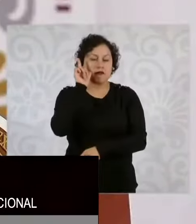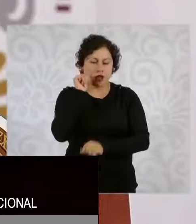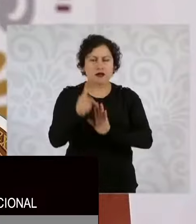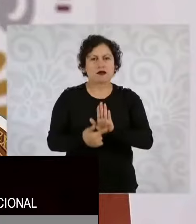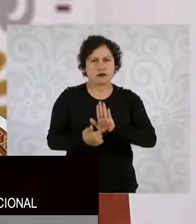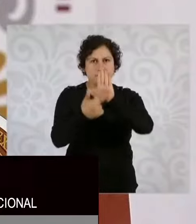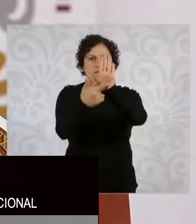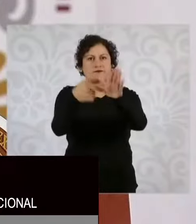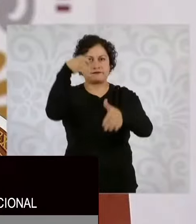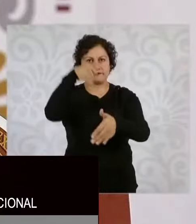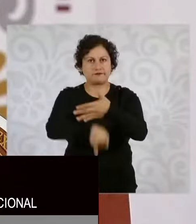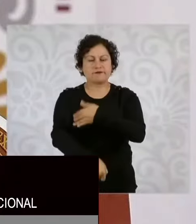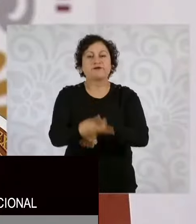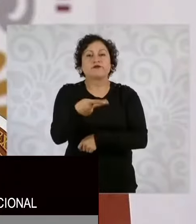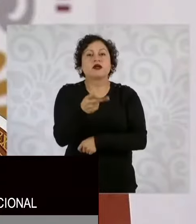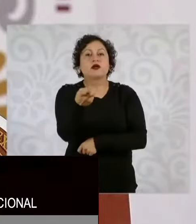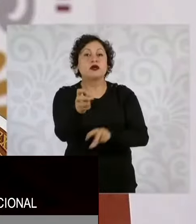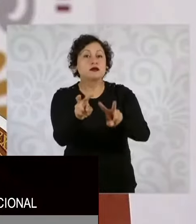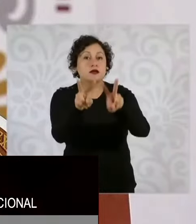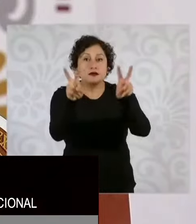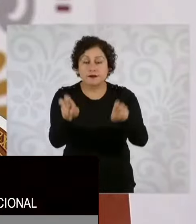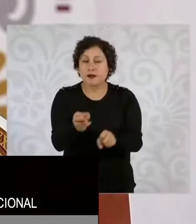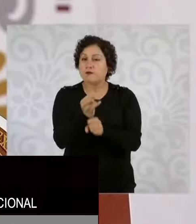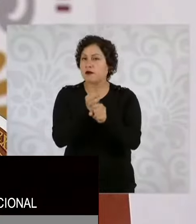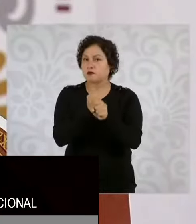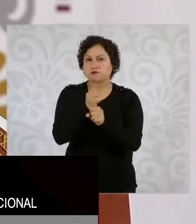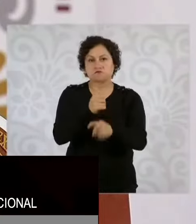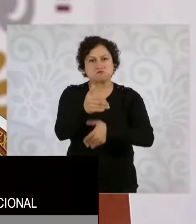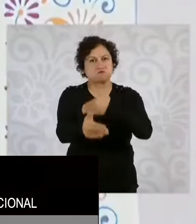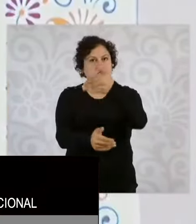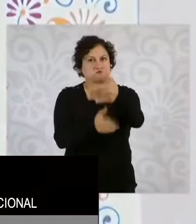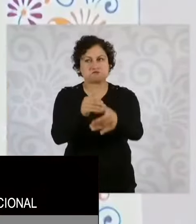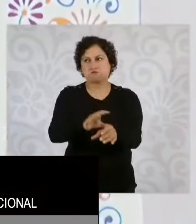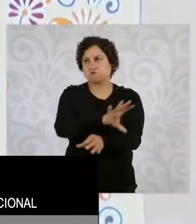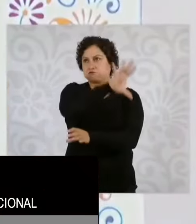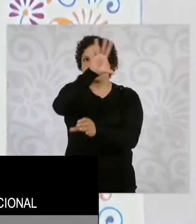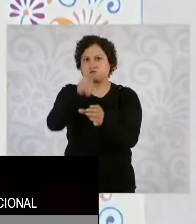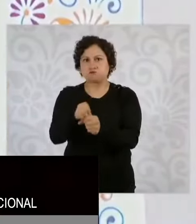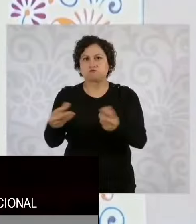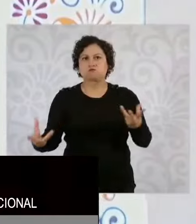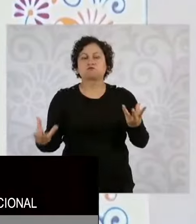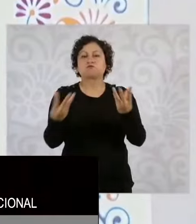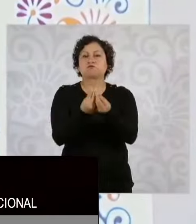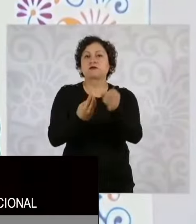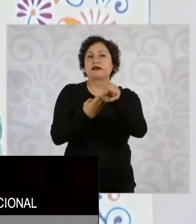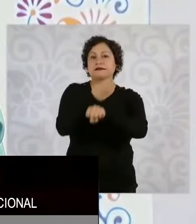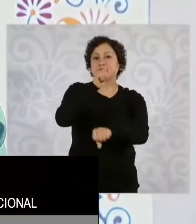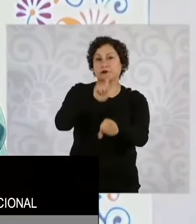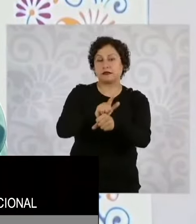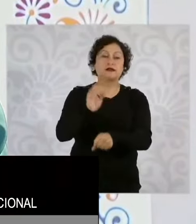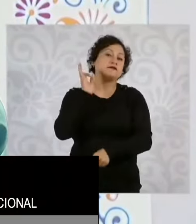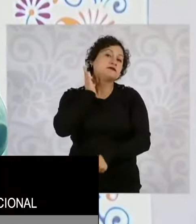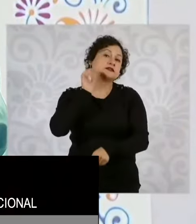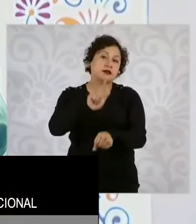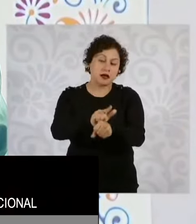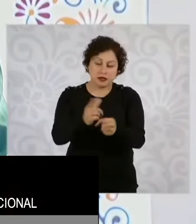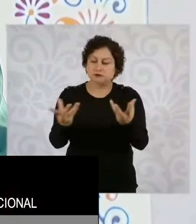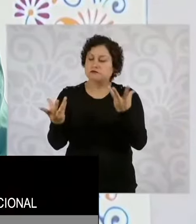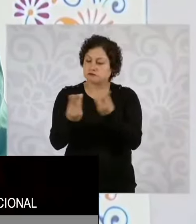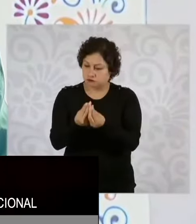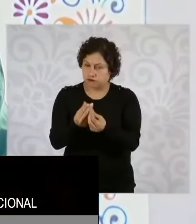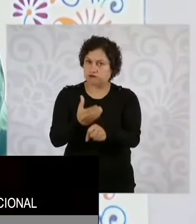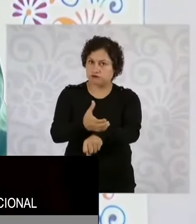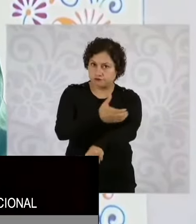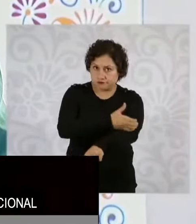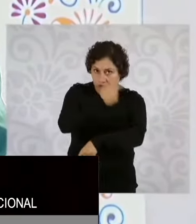realicen los comités evaluadores de los tres poderes, tiene que ser sustanciado y tiene que ser resuelto por el Tribunal Electoral, por la Sala Superior, y no